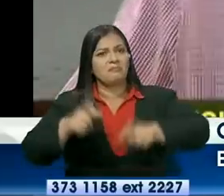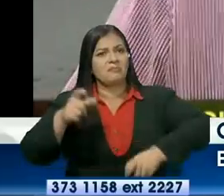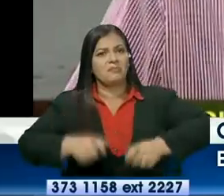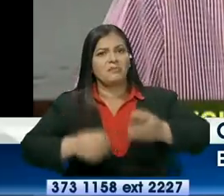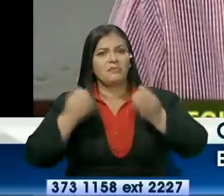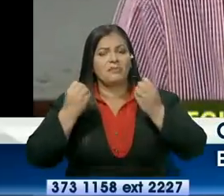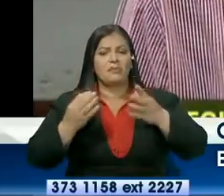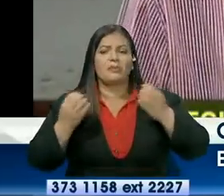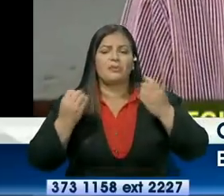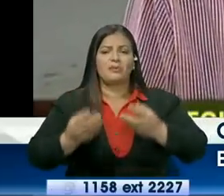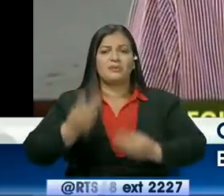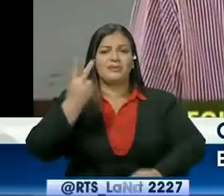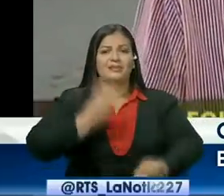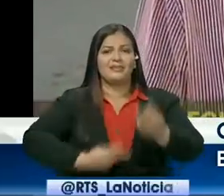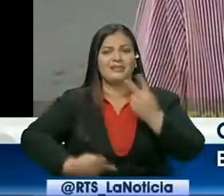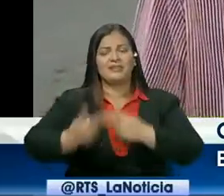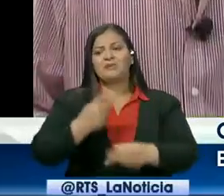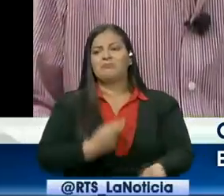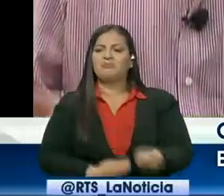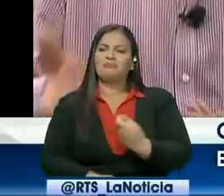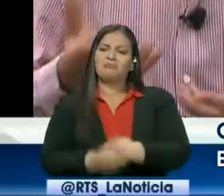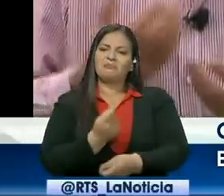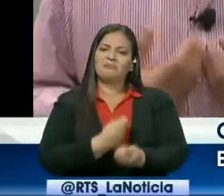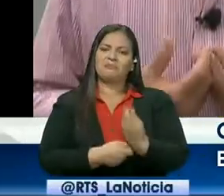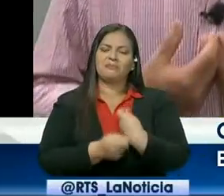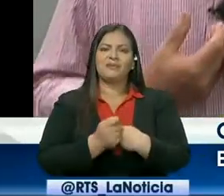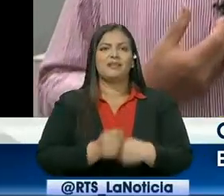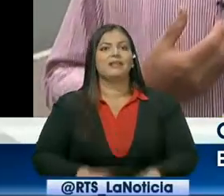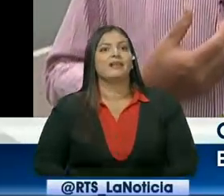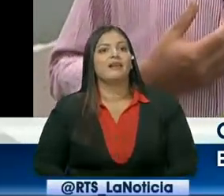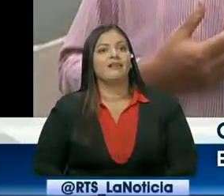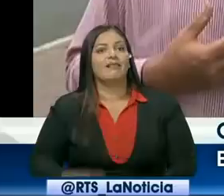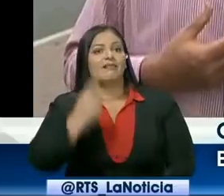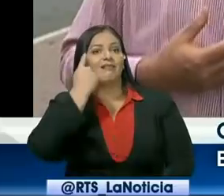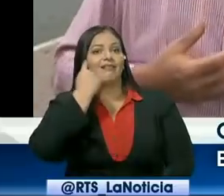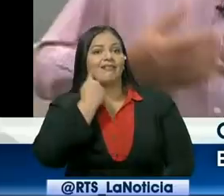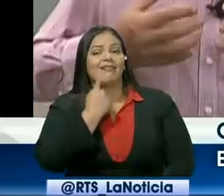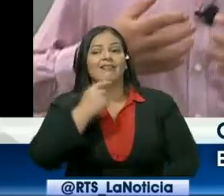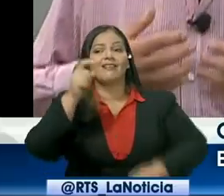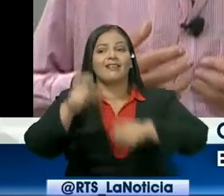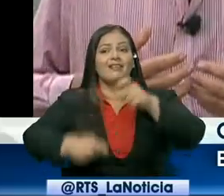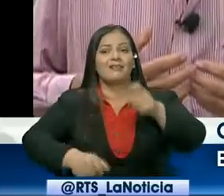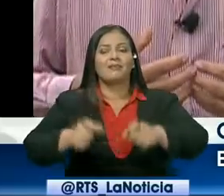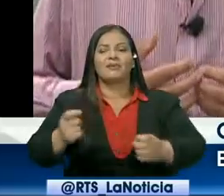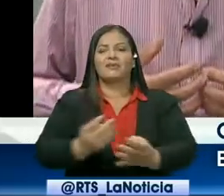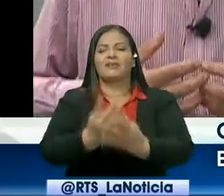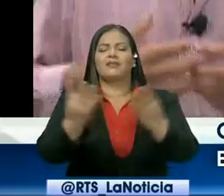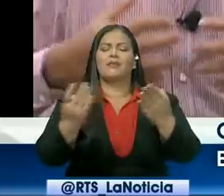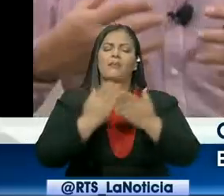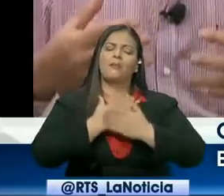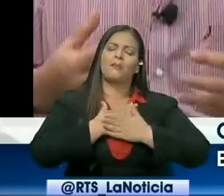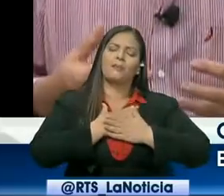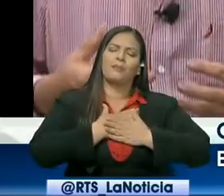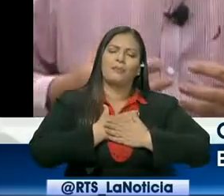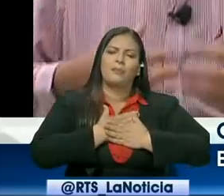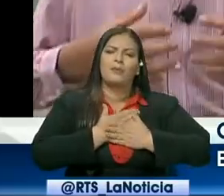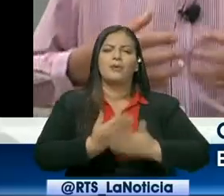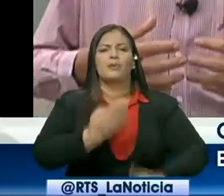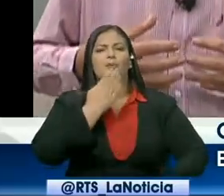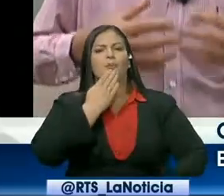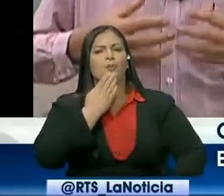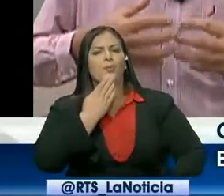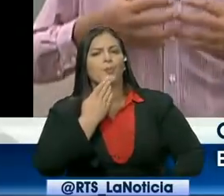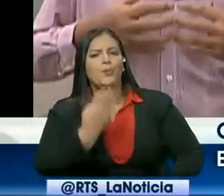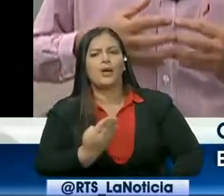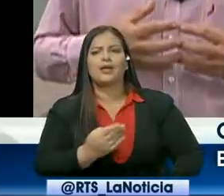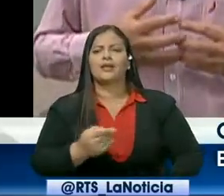las personas hacen su comercio normal. Simón Bolívar, el carisma principal es su gente. Su idiosincrasia,